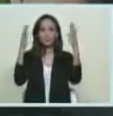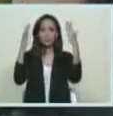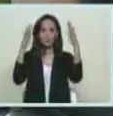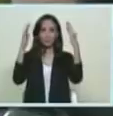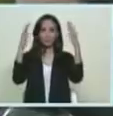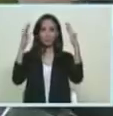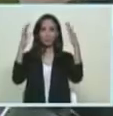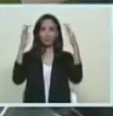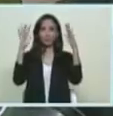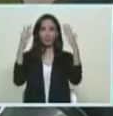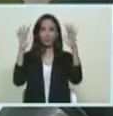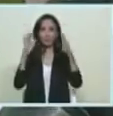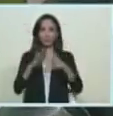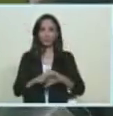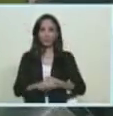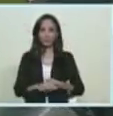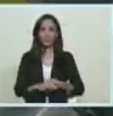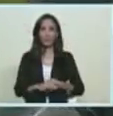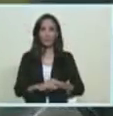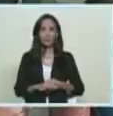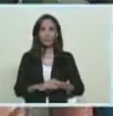Ah.